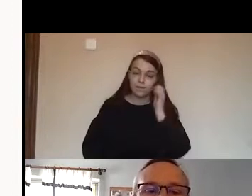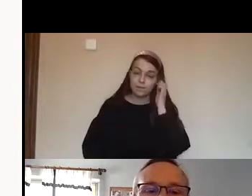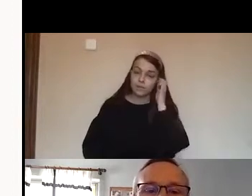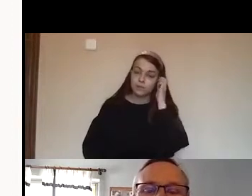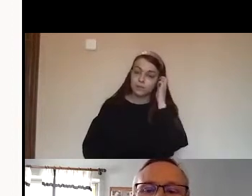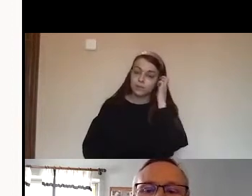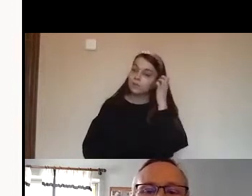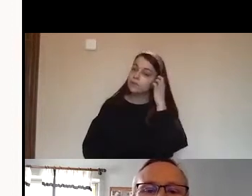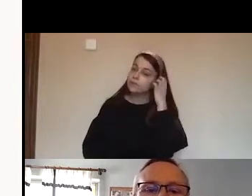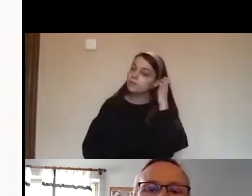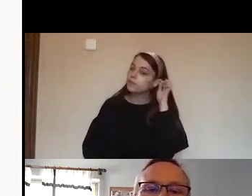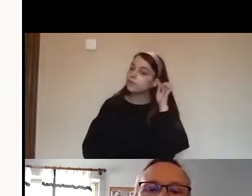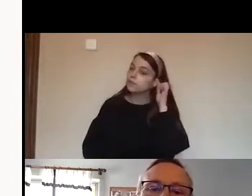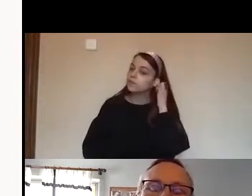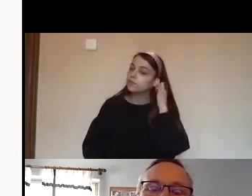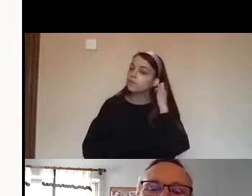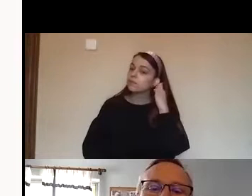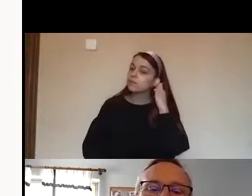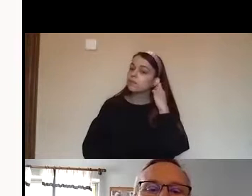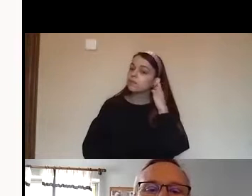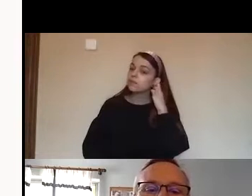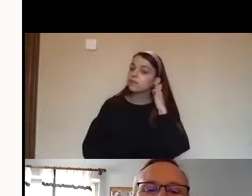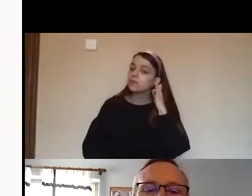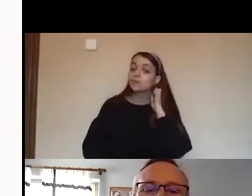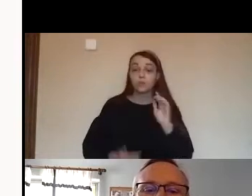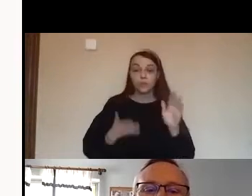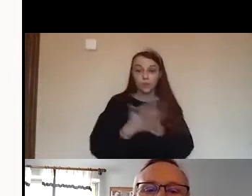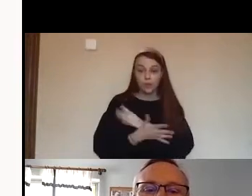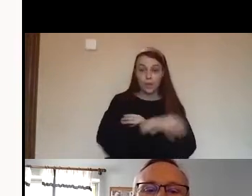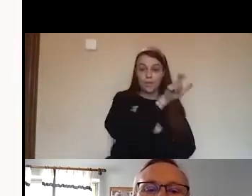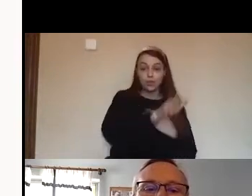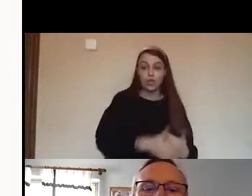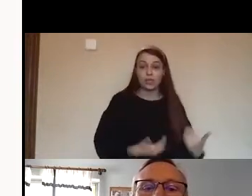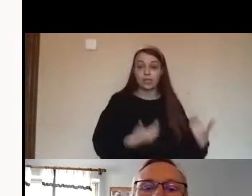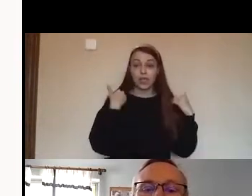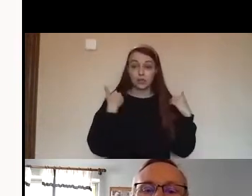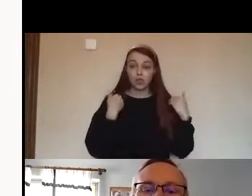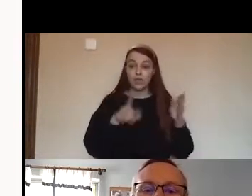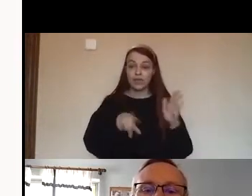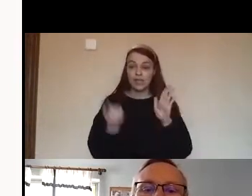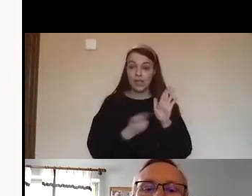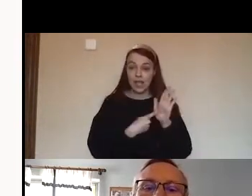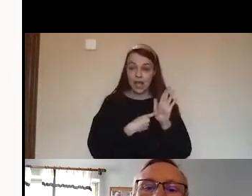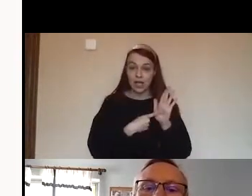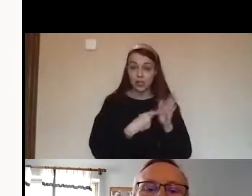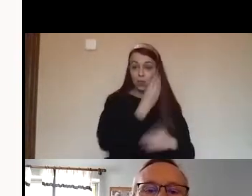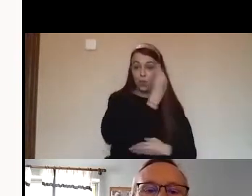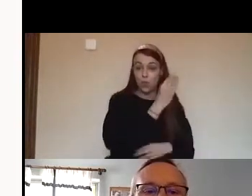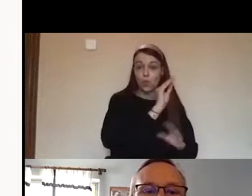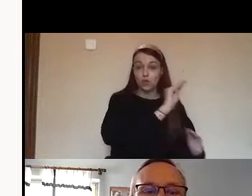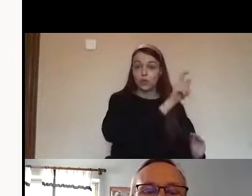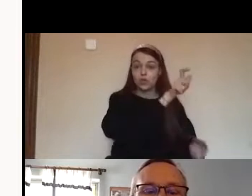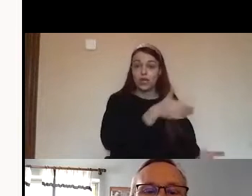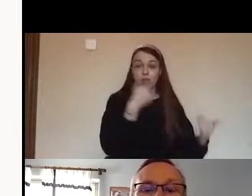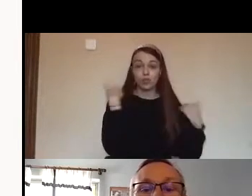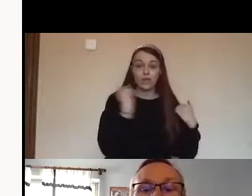Para todo ello, hace falta una colaboración estrecha con los responsables legales de los monumentos, de los lugares,